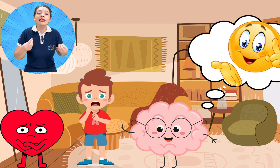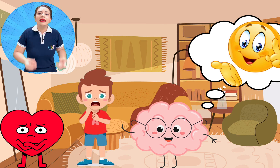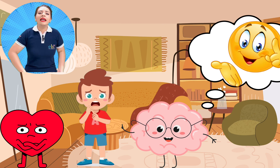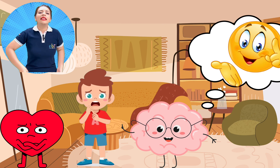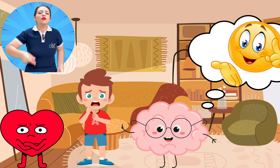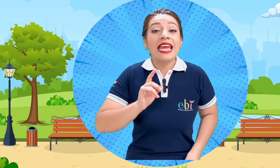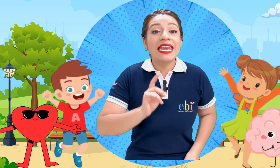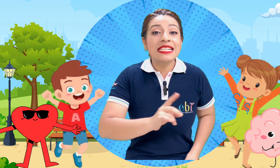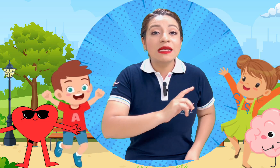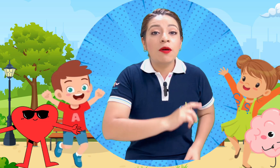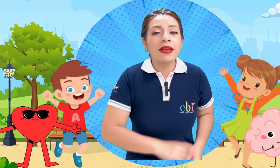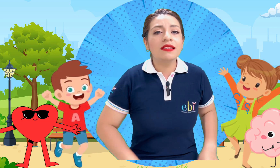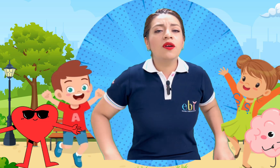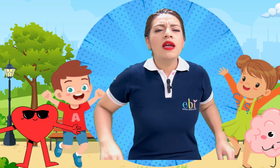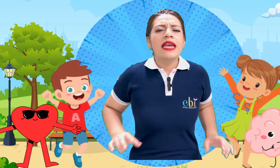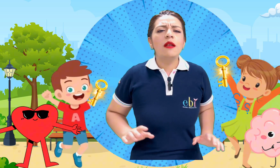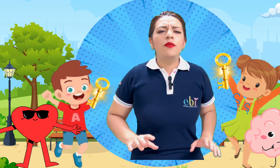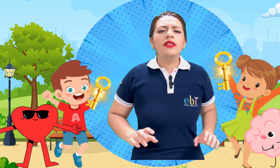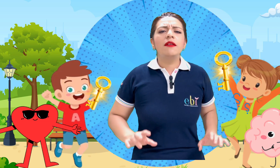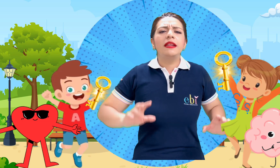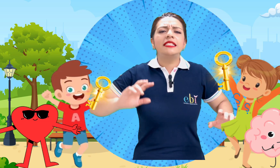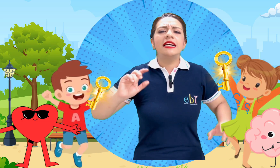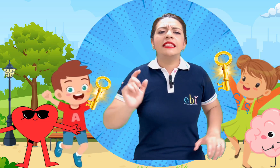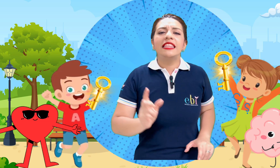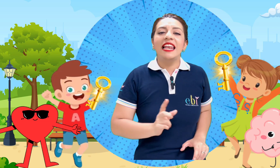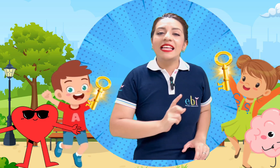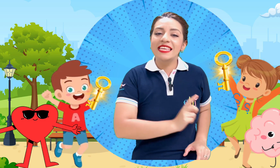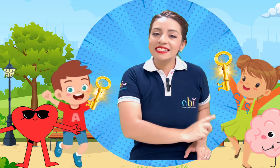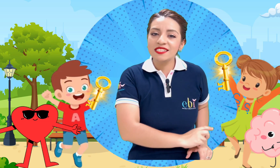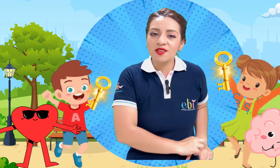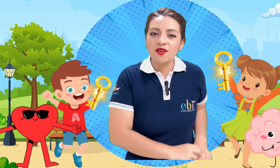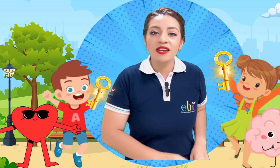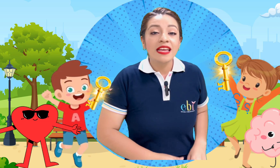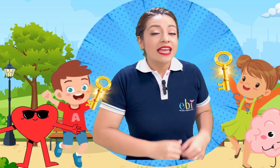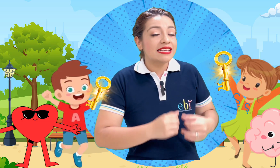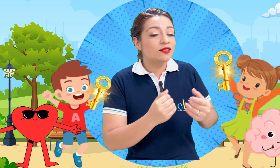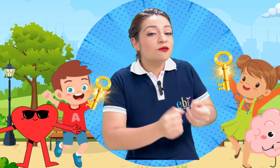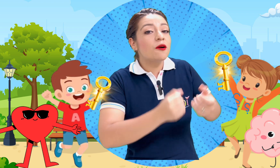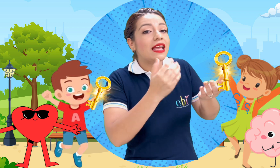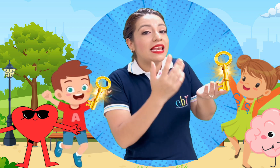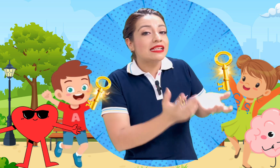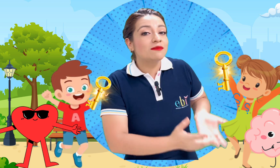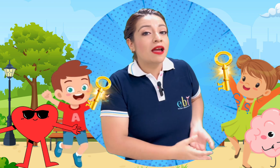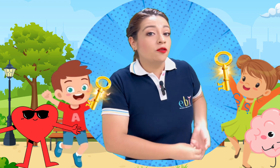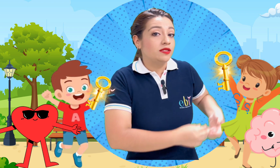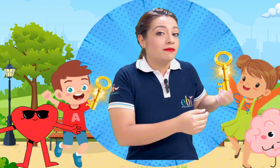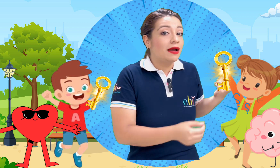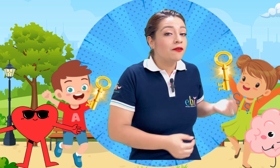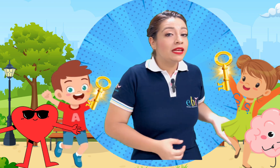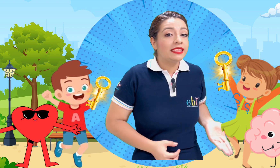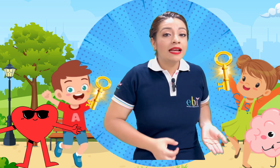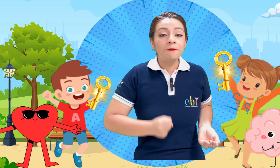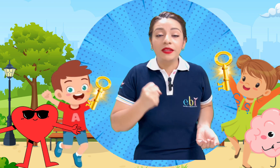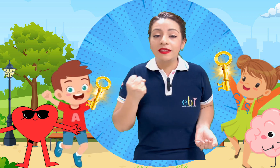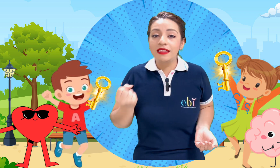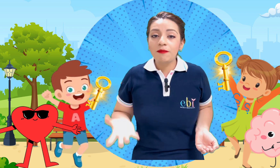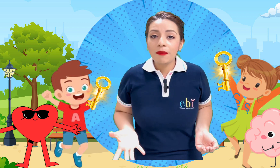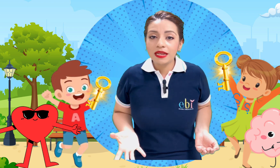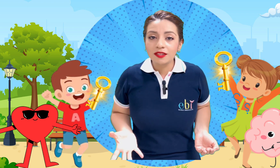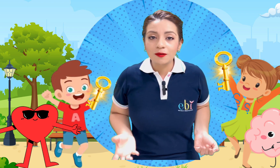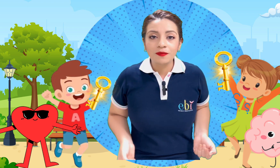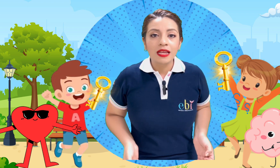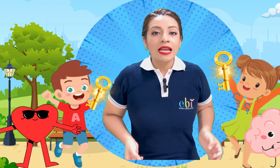estudiar, dedícate. En ese momento, el poder brillante de la decisión estuvo en las manos de Manuelita y